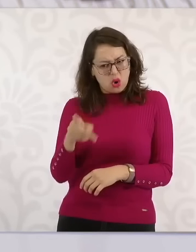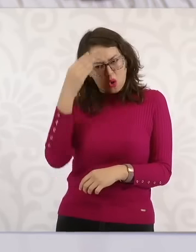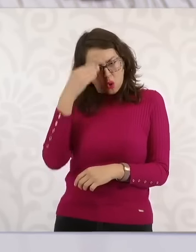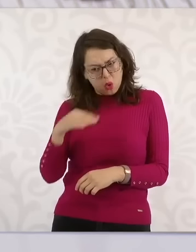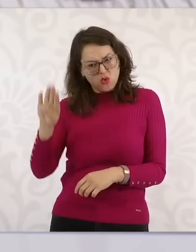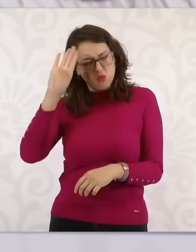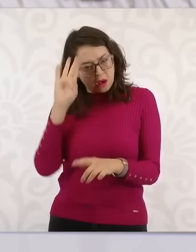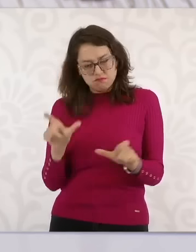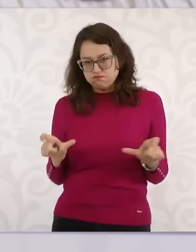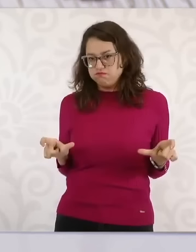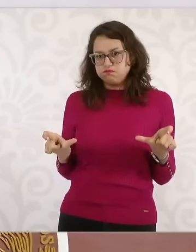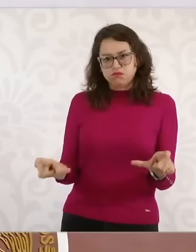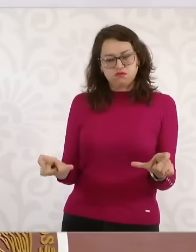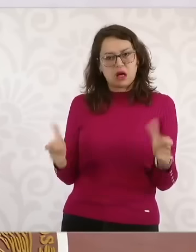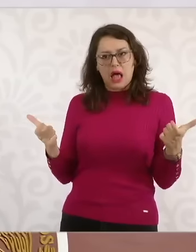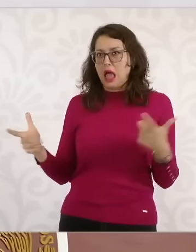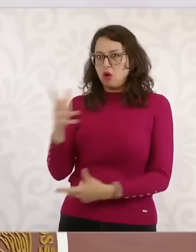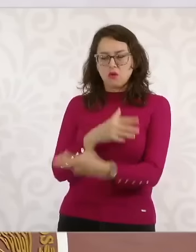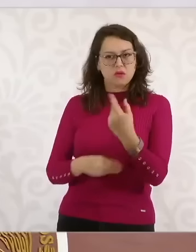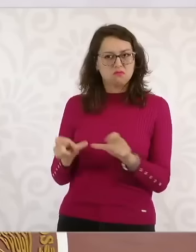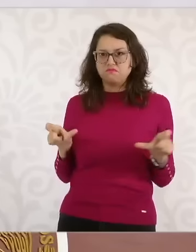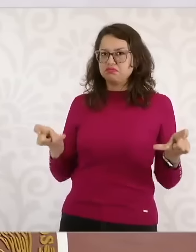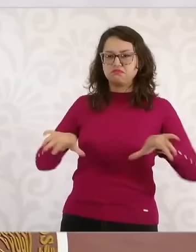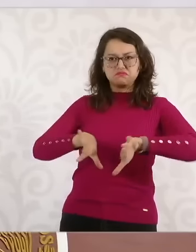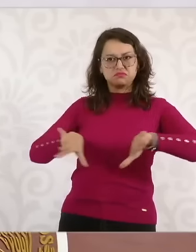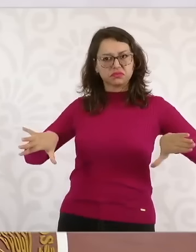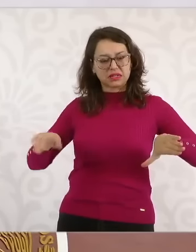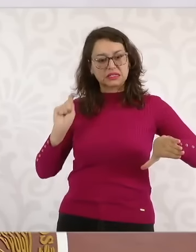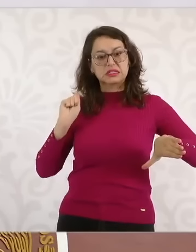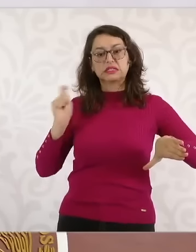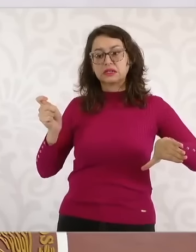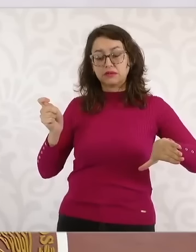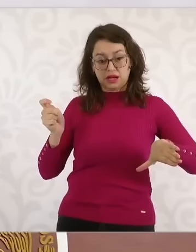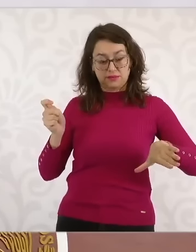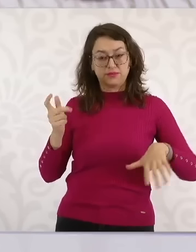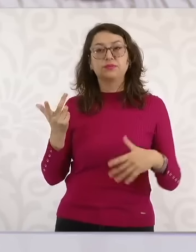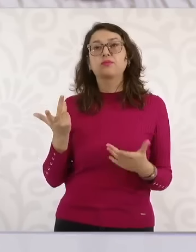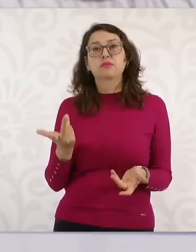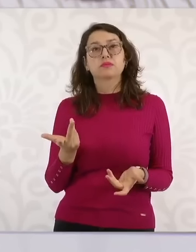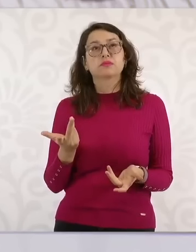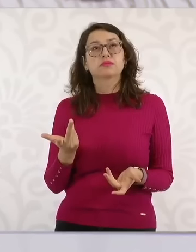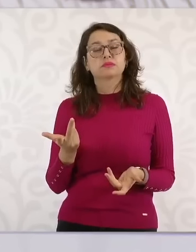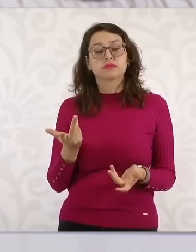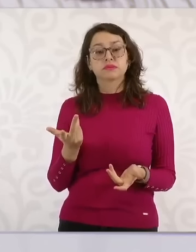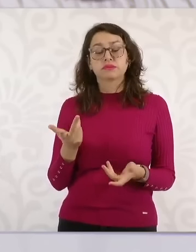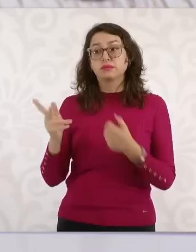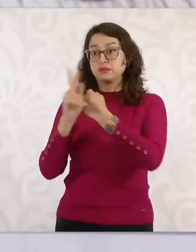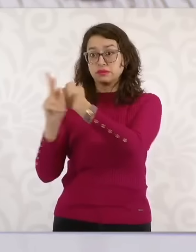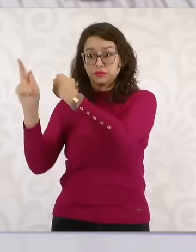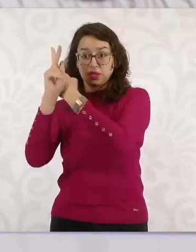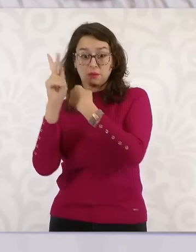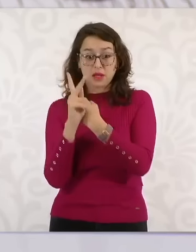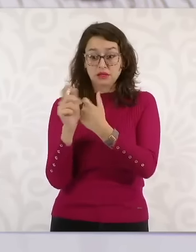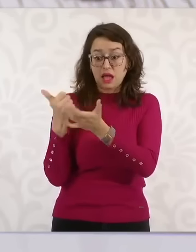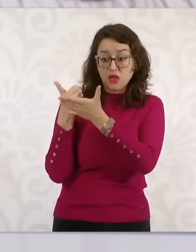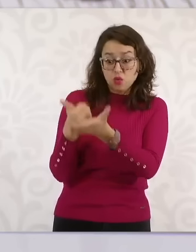¿Qué quiere decir un bloqueo económico? Pues que hay sanción a los países que